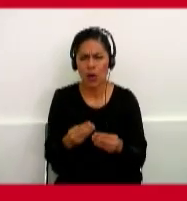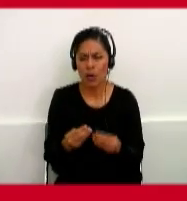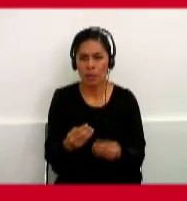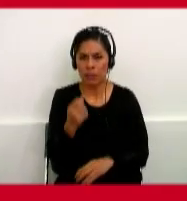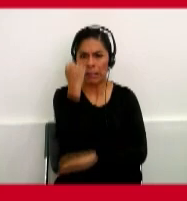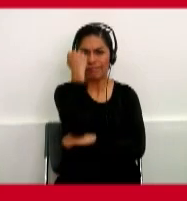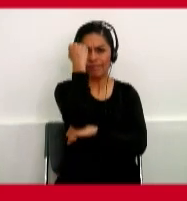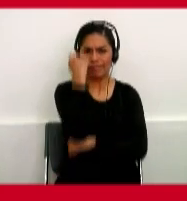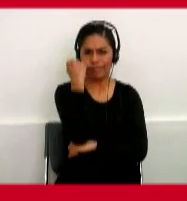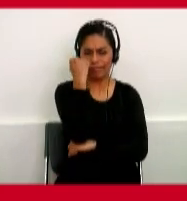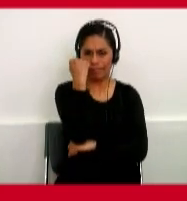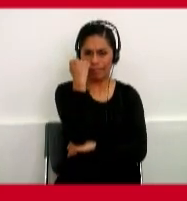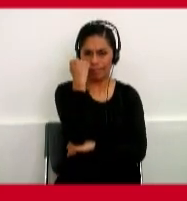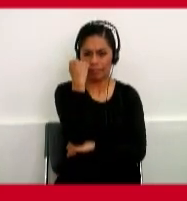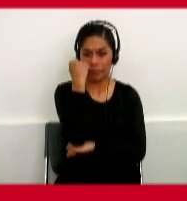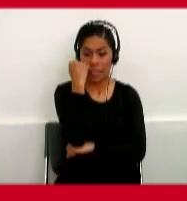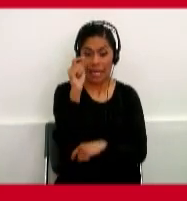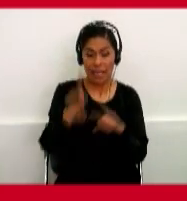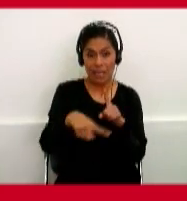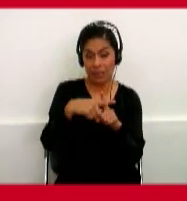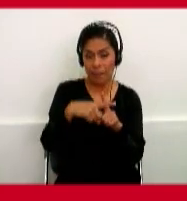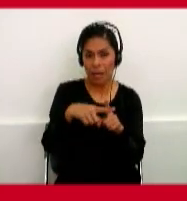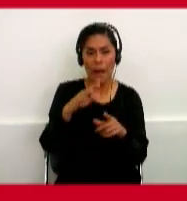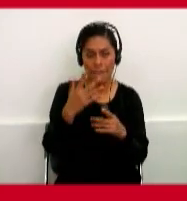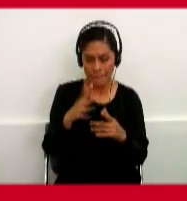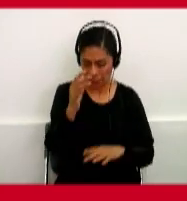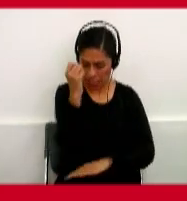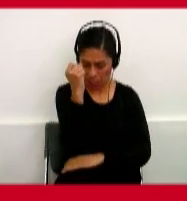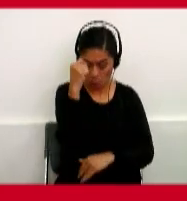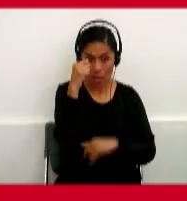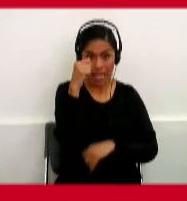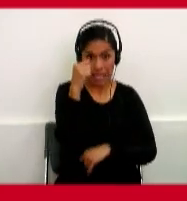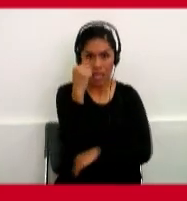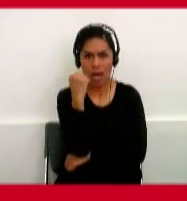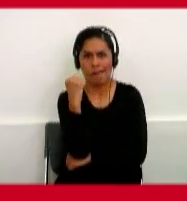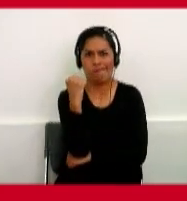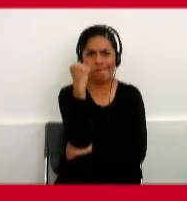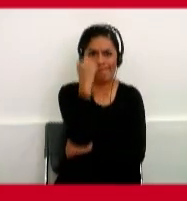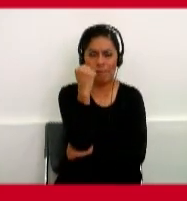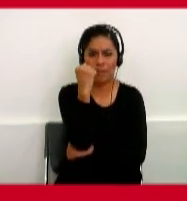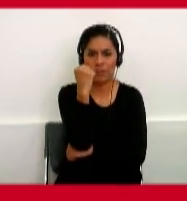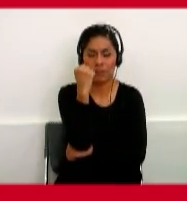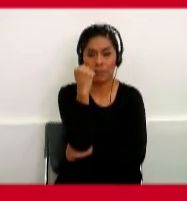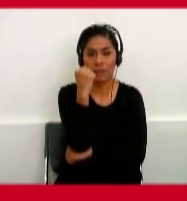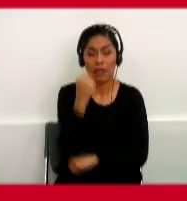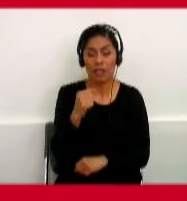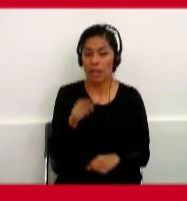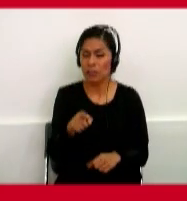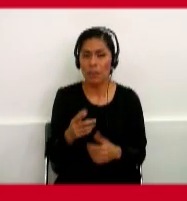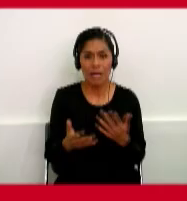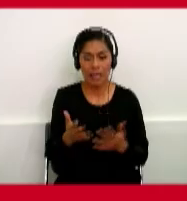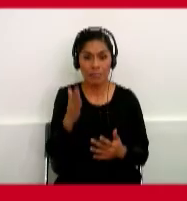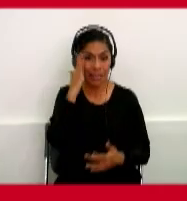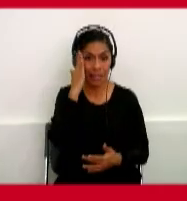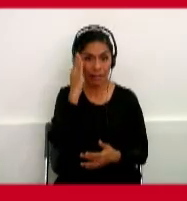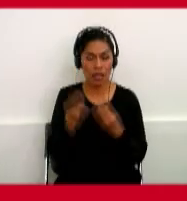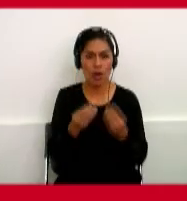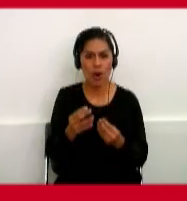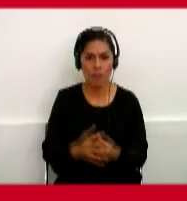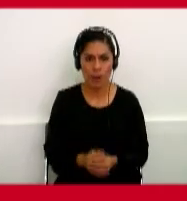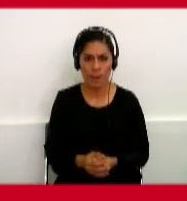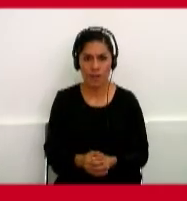poder mantener la estabilidad sumado a los factores de sostenimiento que vamos a implementar. Entonces, para tomar en cuenta eso, ¿no? De